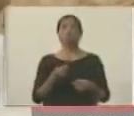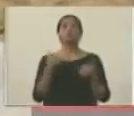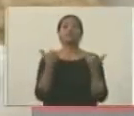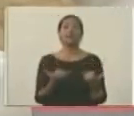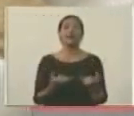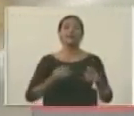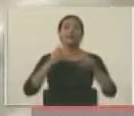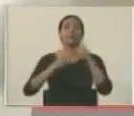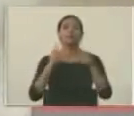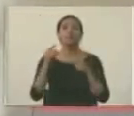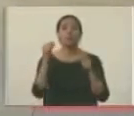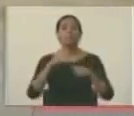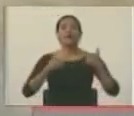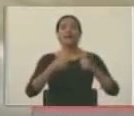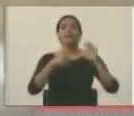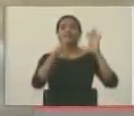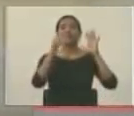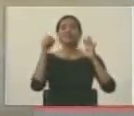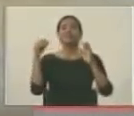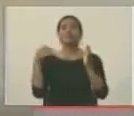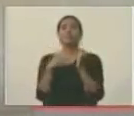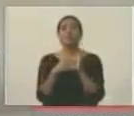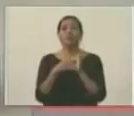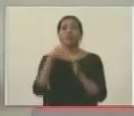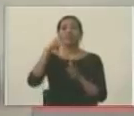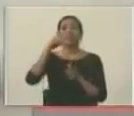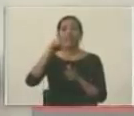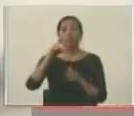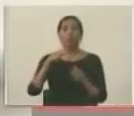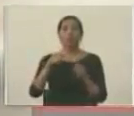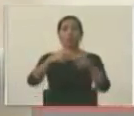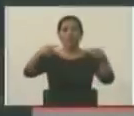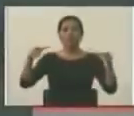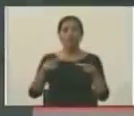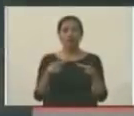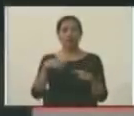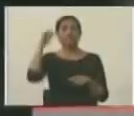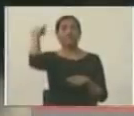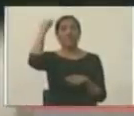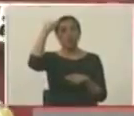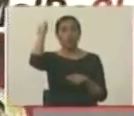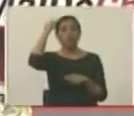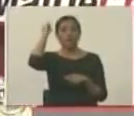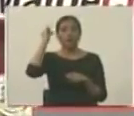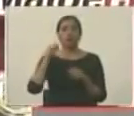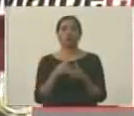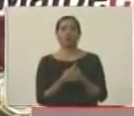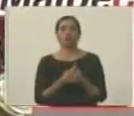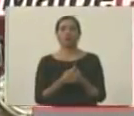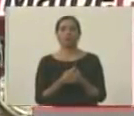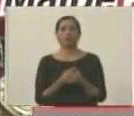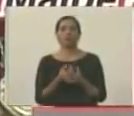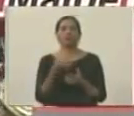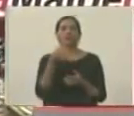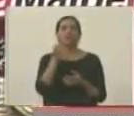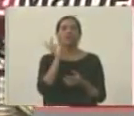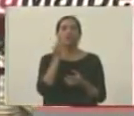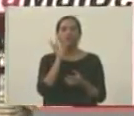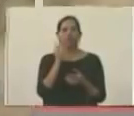presidente. Naguará, pues. Yaracuy, uy. Café. Avanzando. Esto es café, mire.